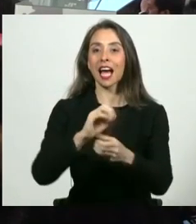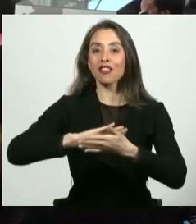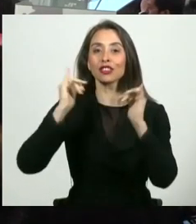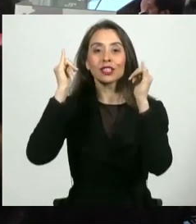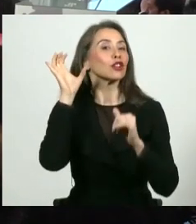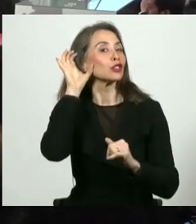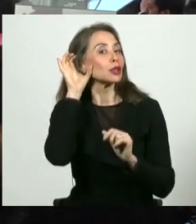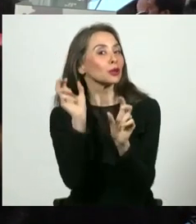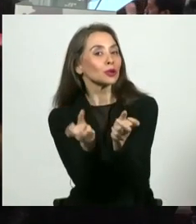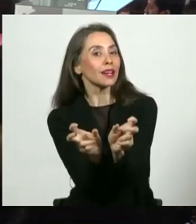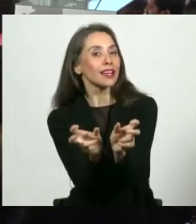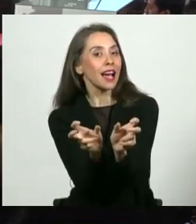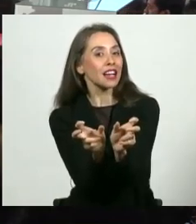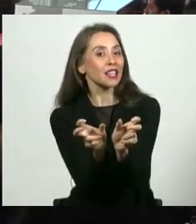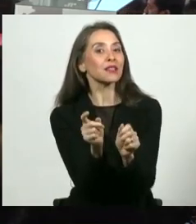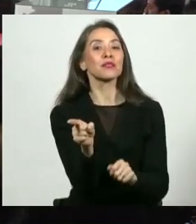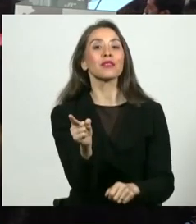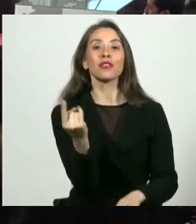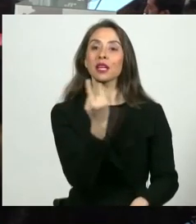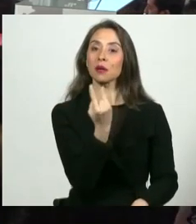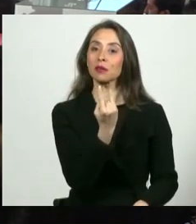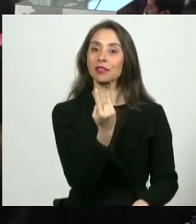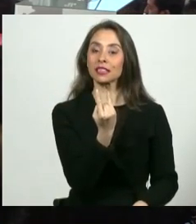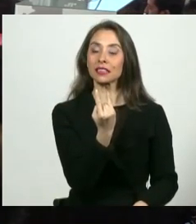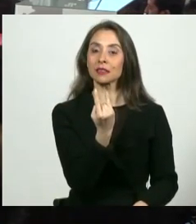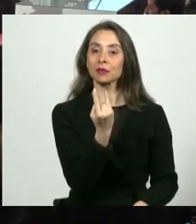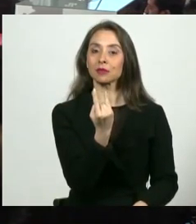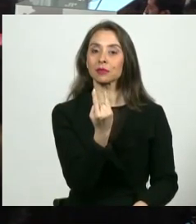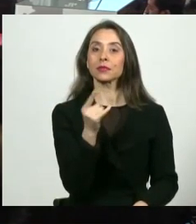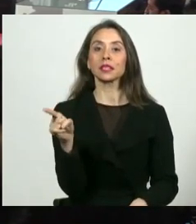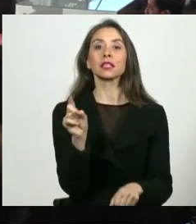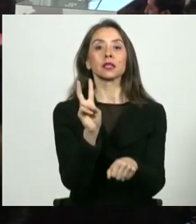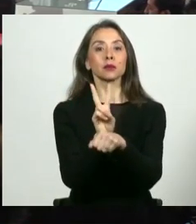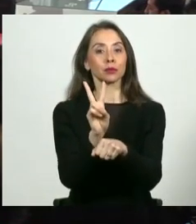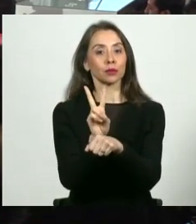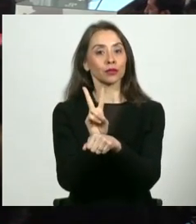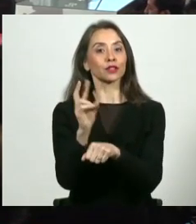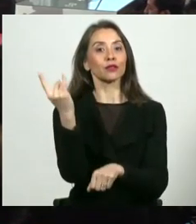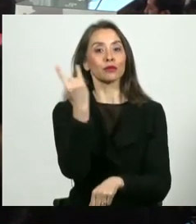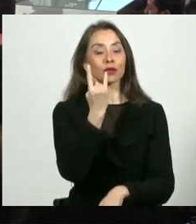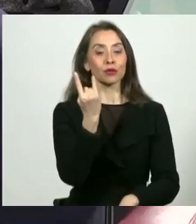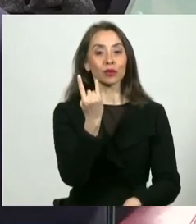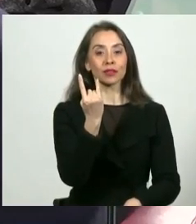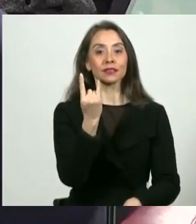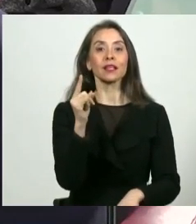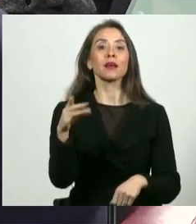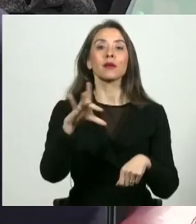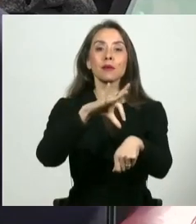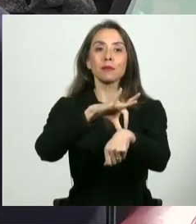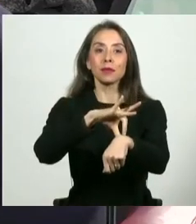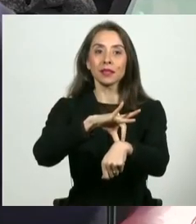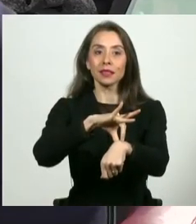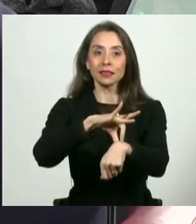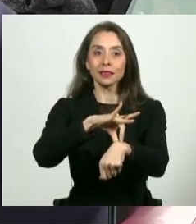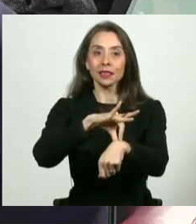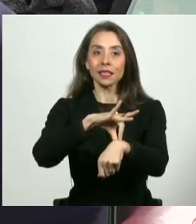aire en la radio de la universidad, de la cual es docente en la Facultad de Medicina